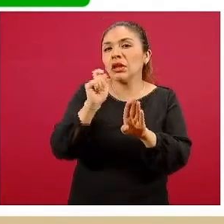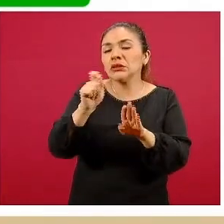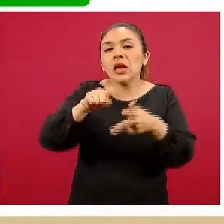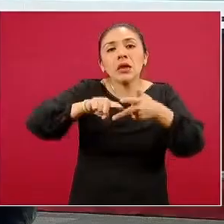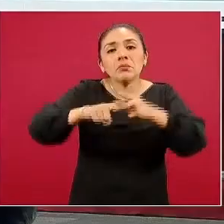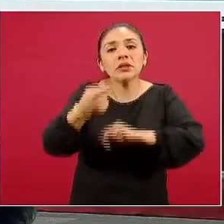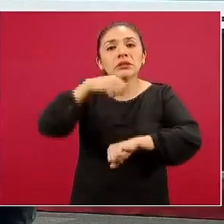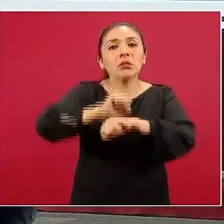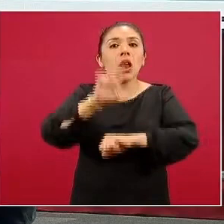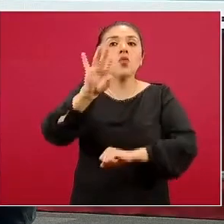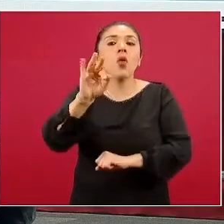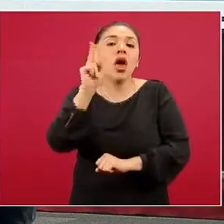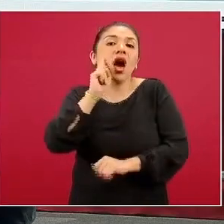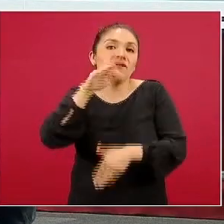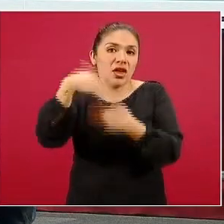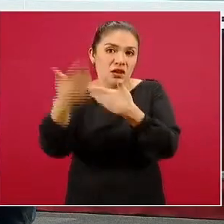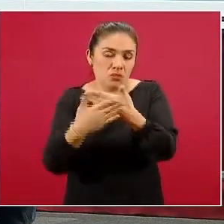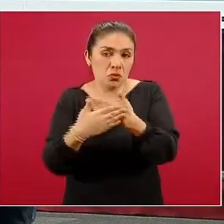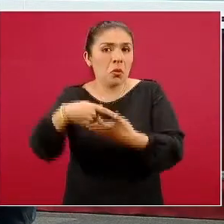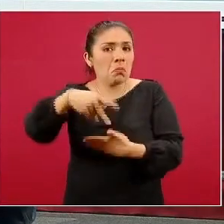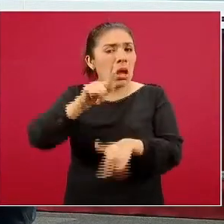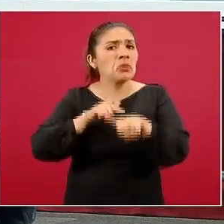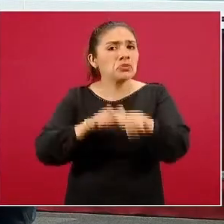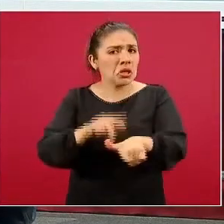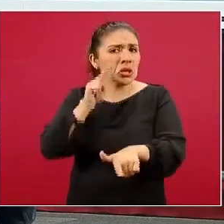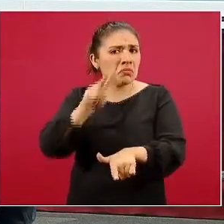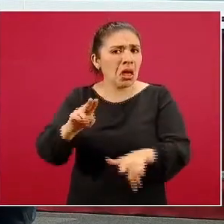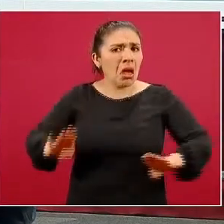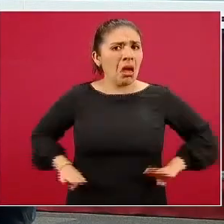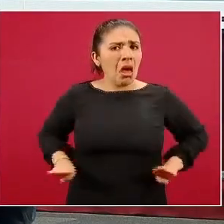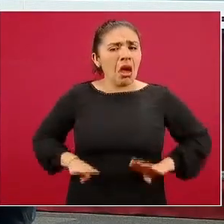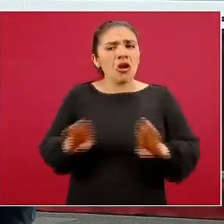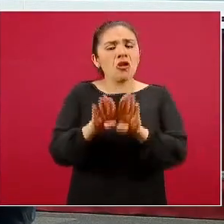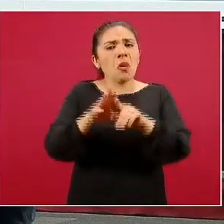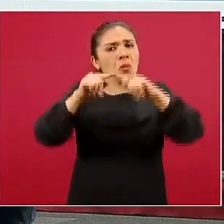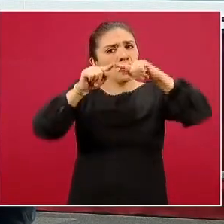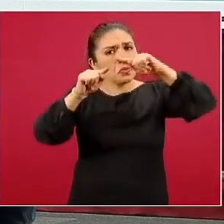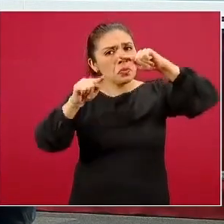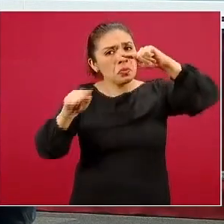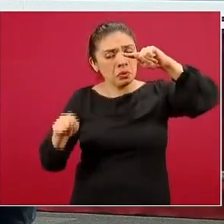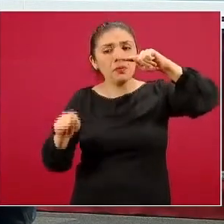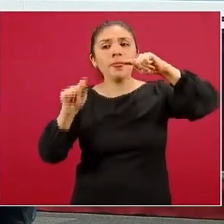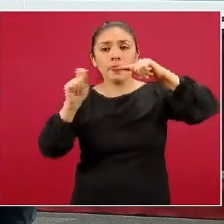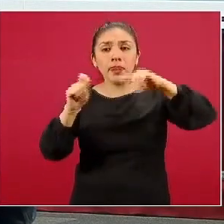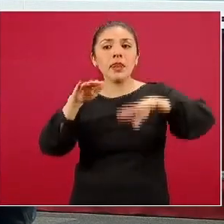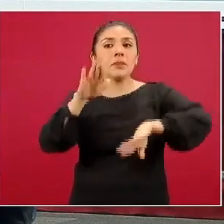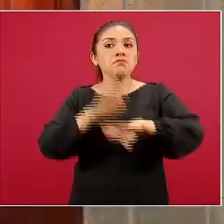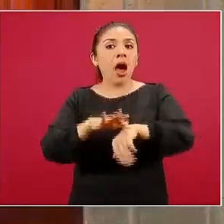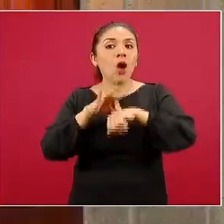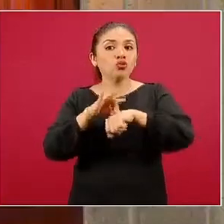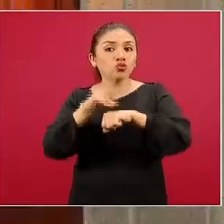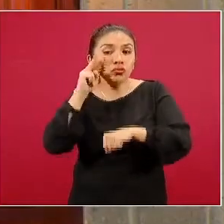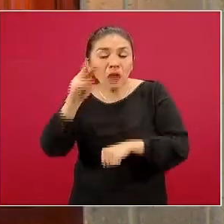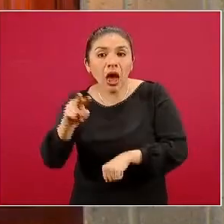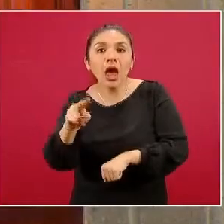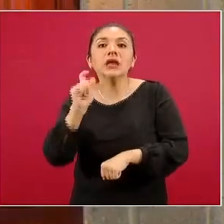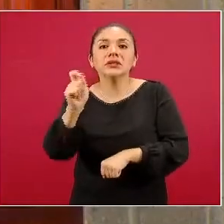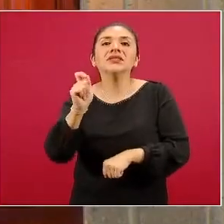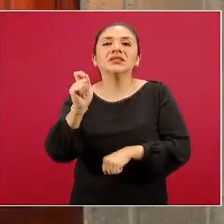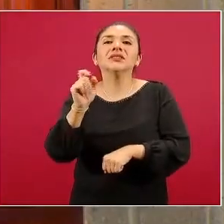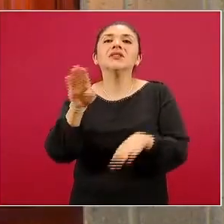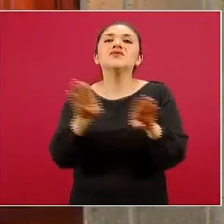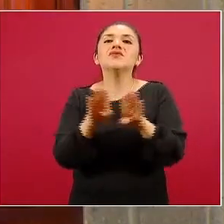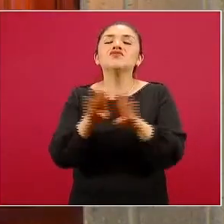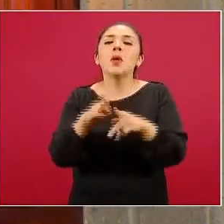la semana 40. Lo que sí continúa con una tendencia descendente mucho más perceptible es